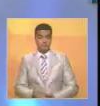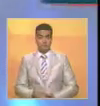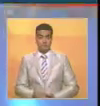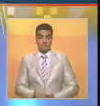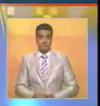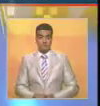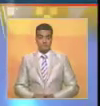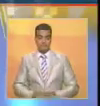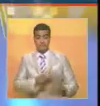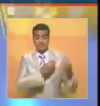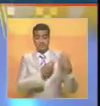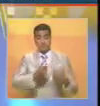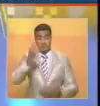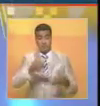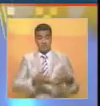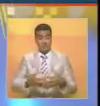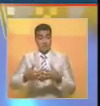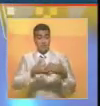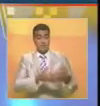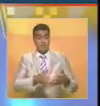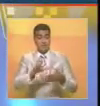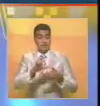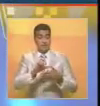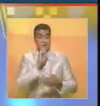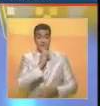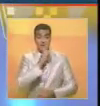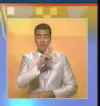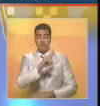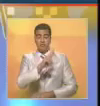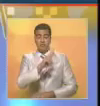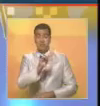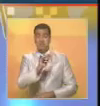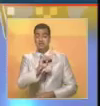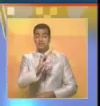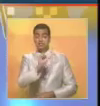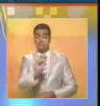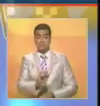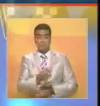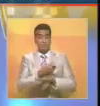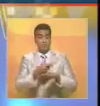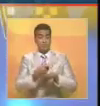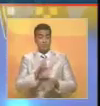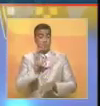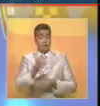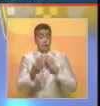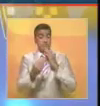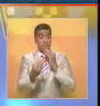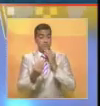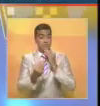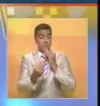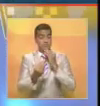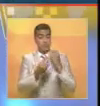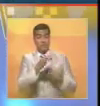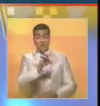la encargada de la diplomacia estadounidense para América Latina Roberta jacobson confirmó que el gobierno de ese país sostiene conversaciones con